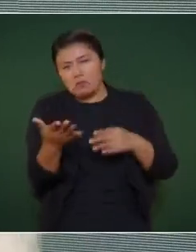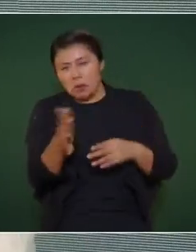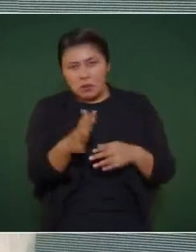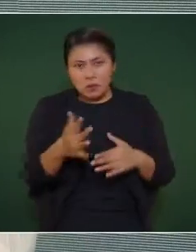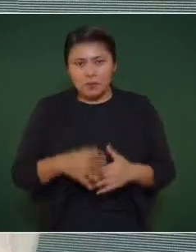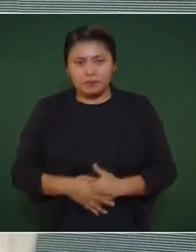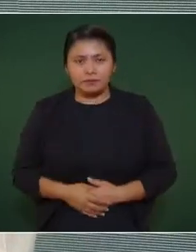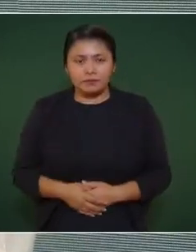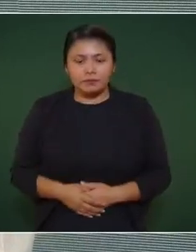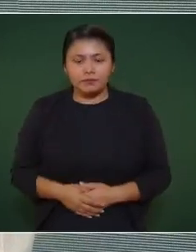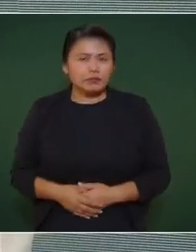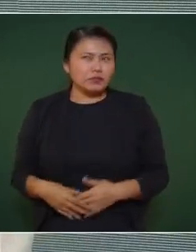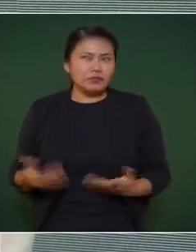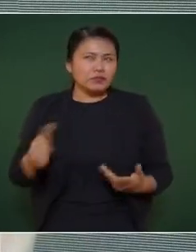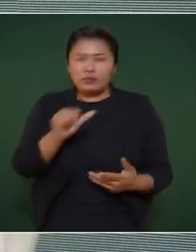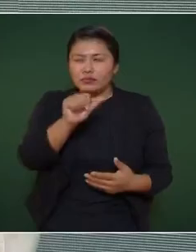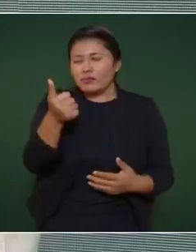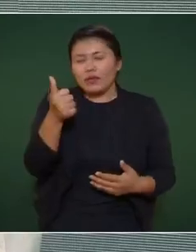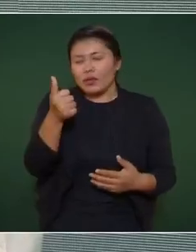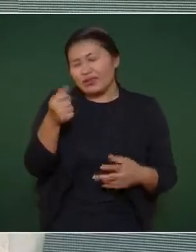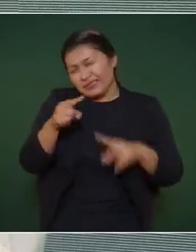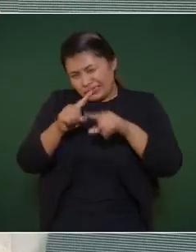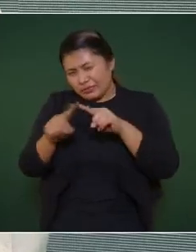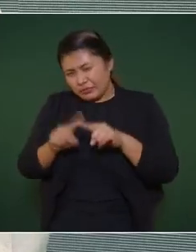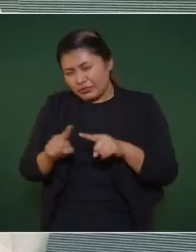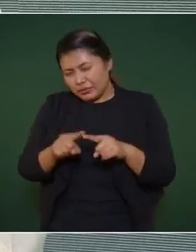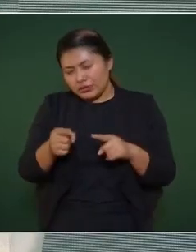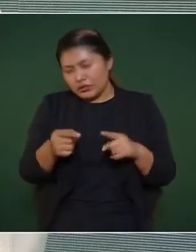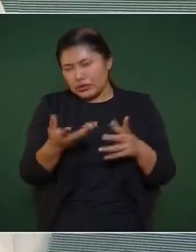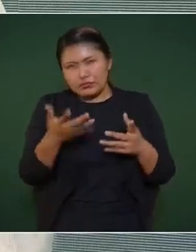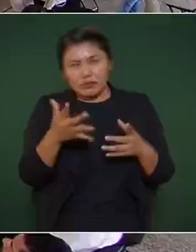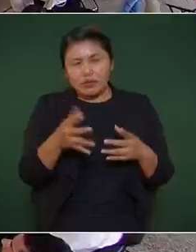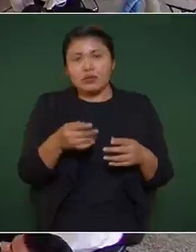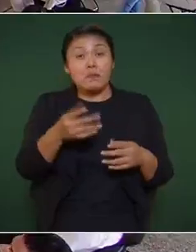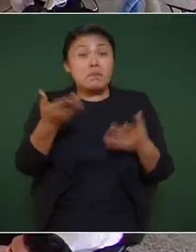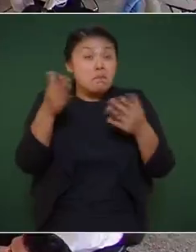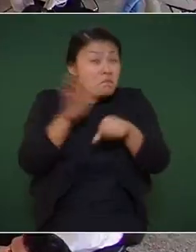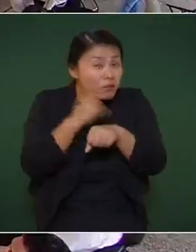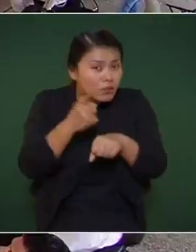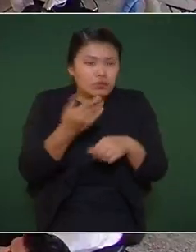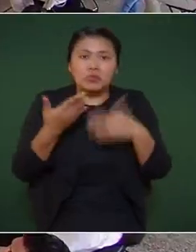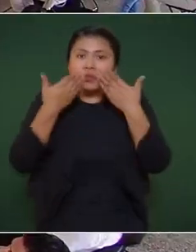o otra cantidad que todavía no hay médico.